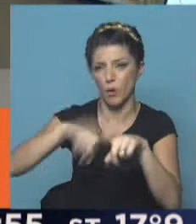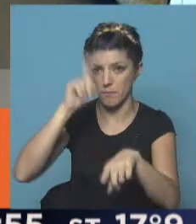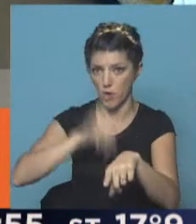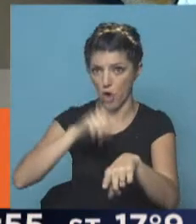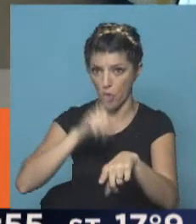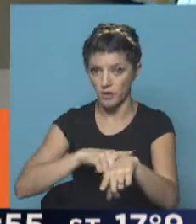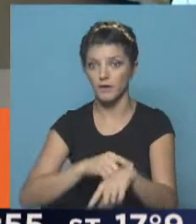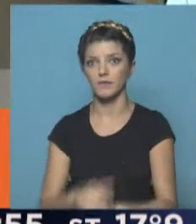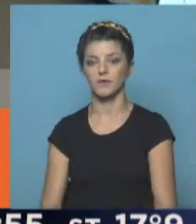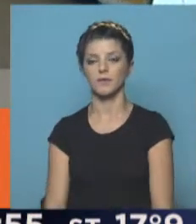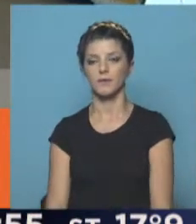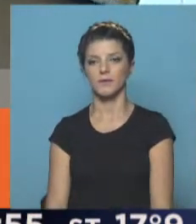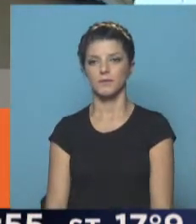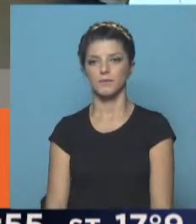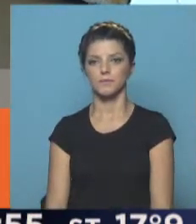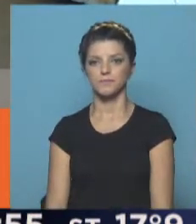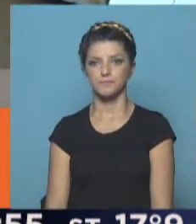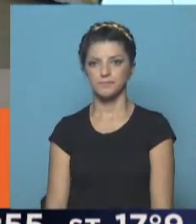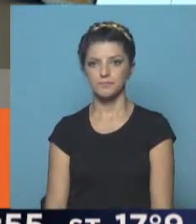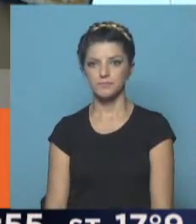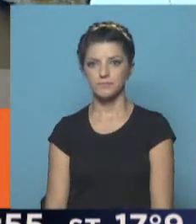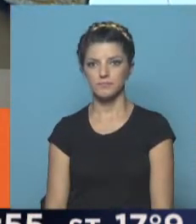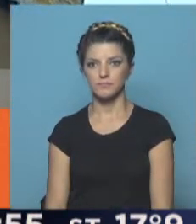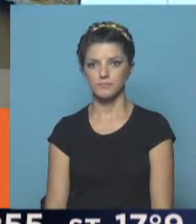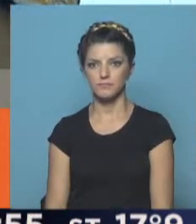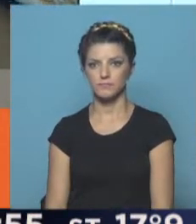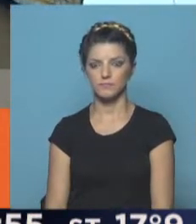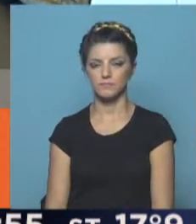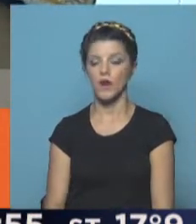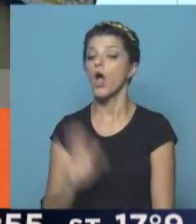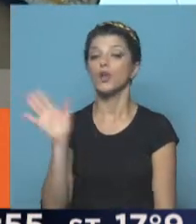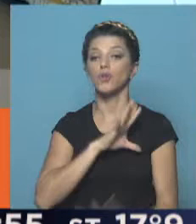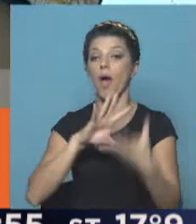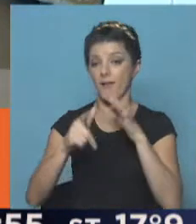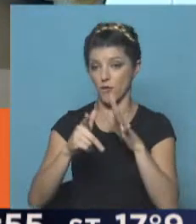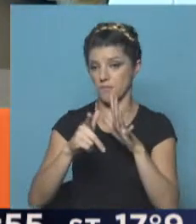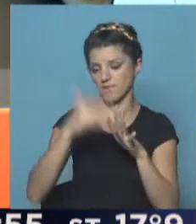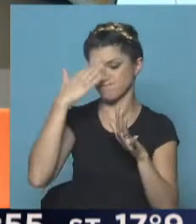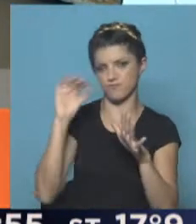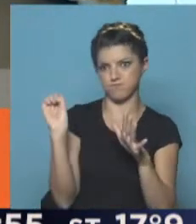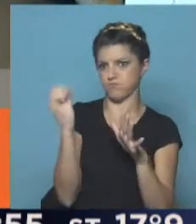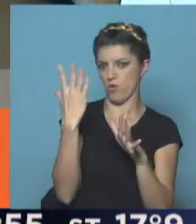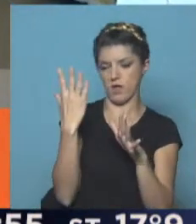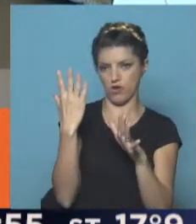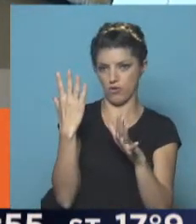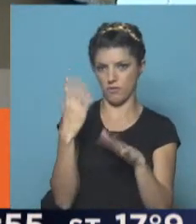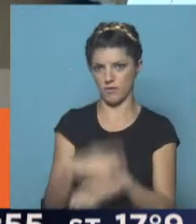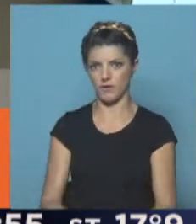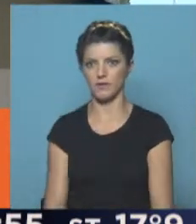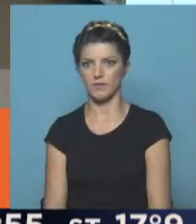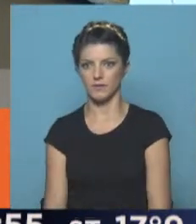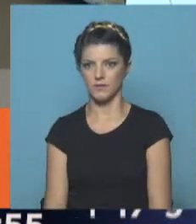tiene todo el sistema de navegación es de última generación que eso nos va a permitir